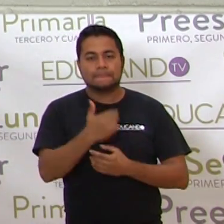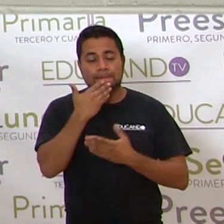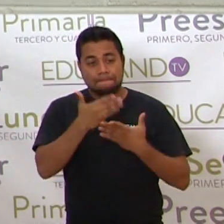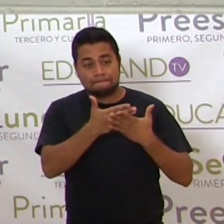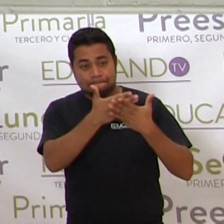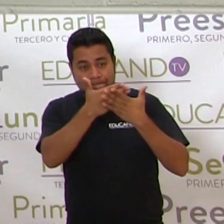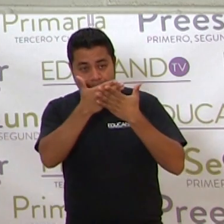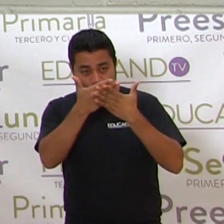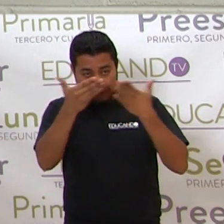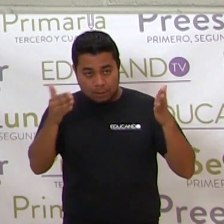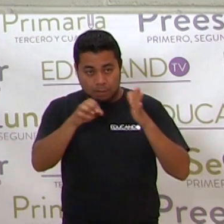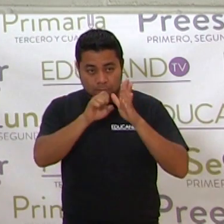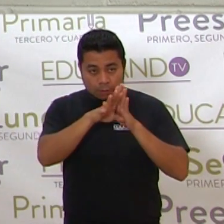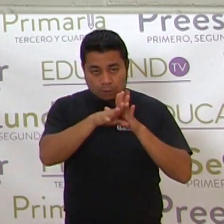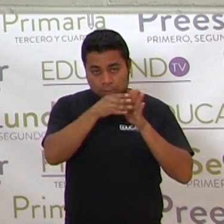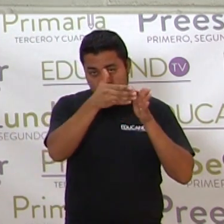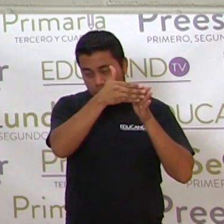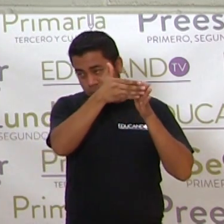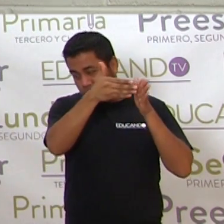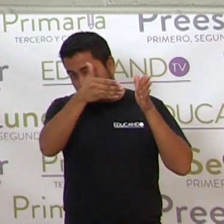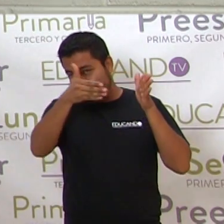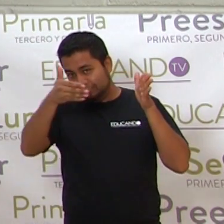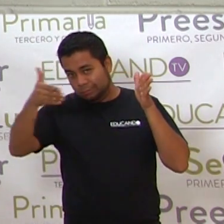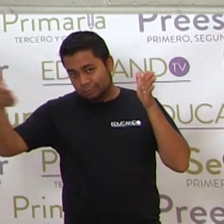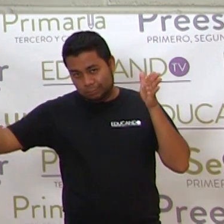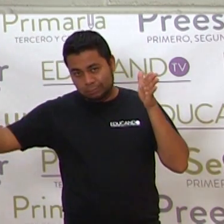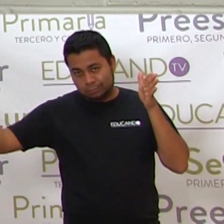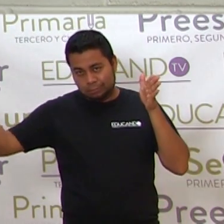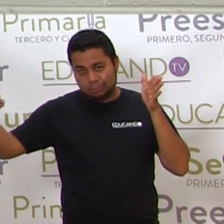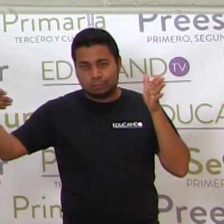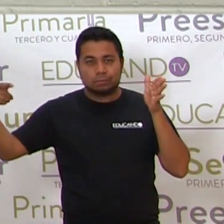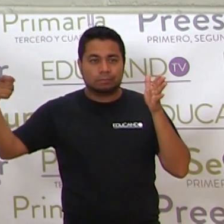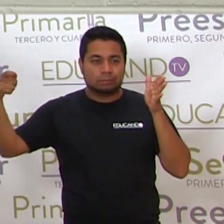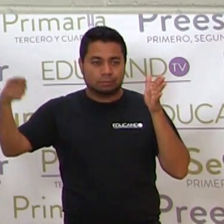esto, niños y niñas, todo esto que tenemos acá,